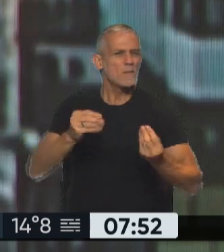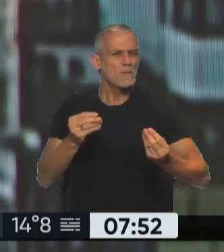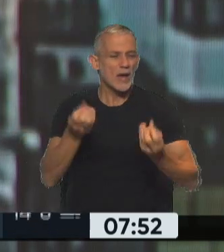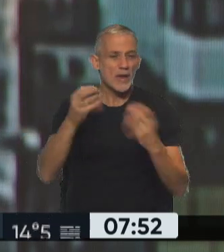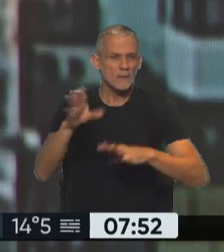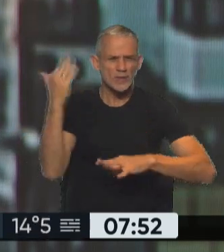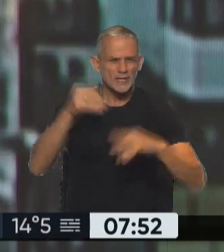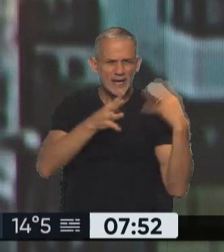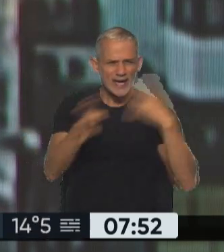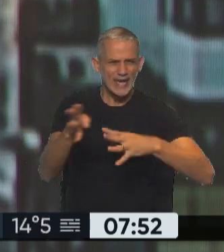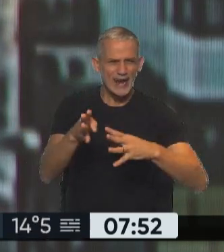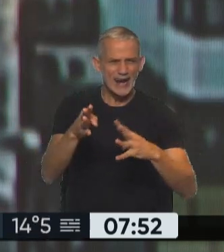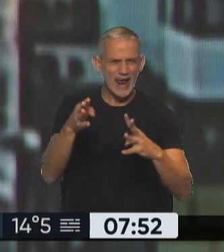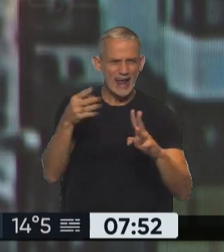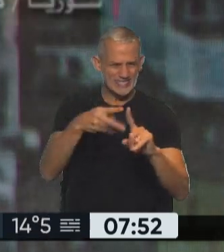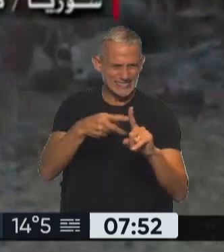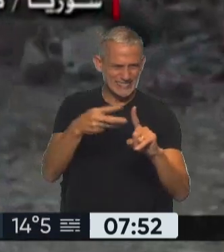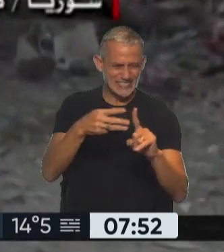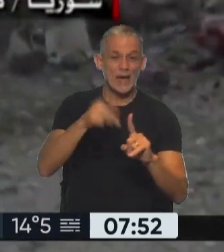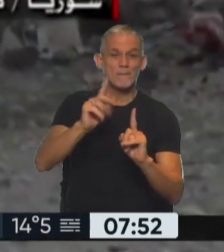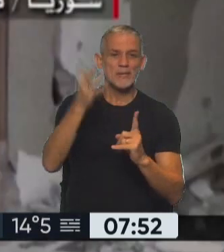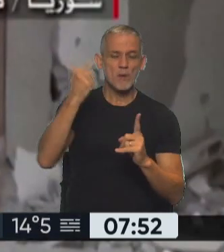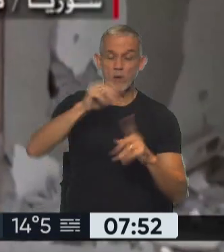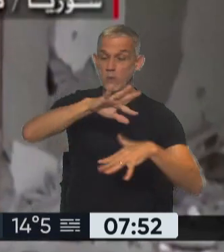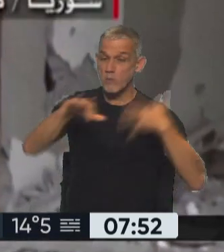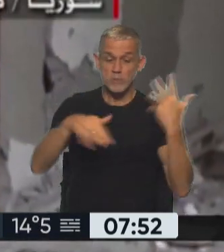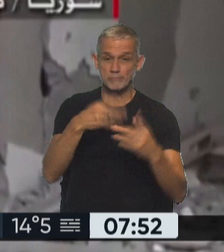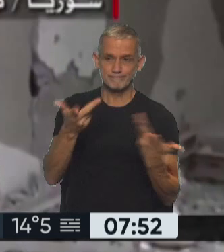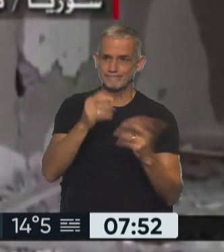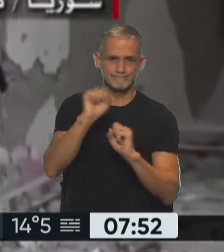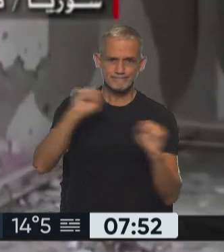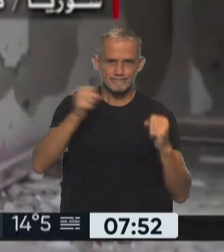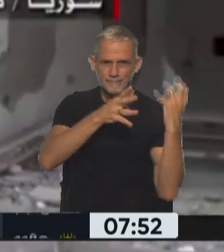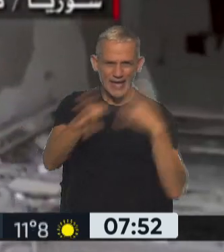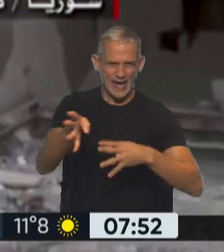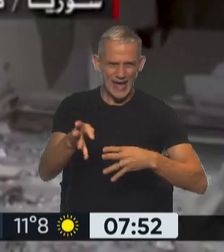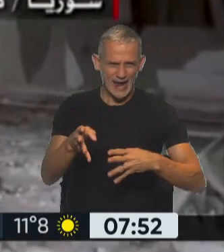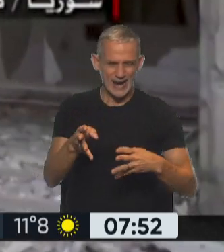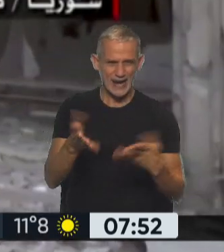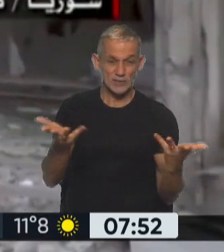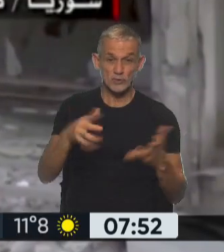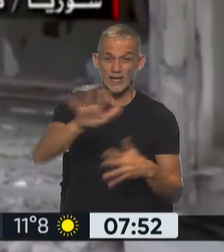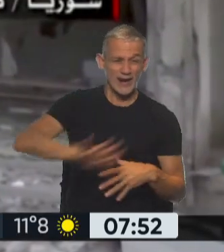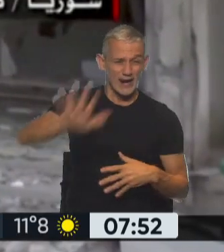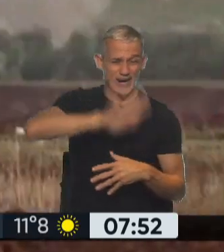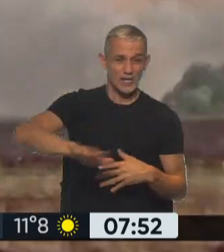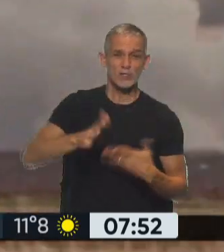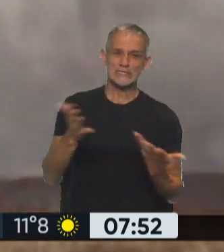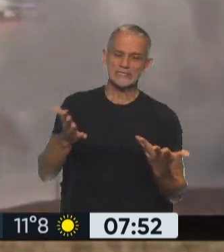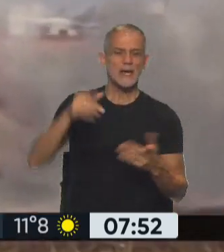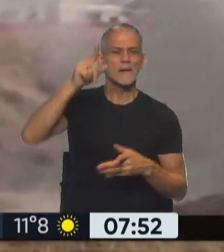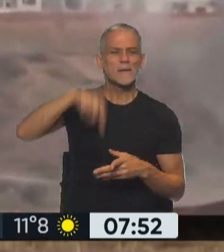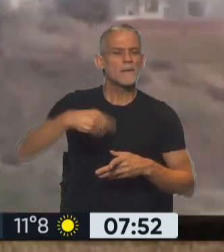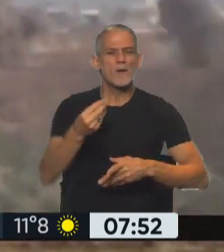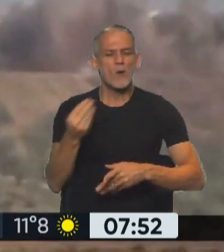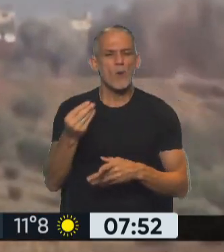aquella guerra en Siria que mantuvo en vilo a la población Y por supuesto también a la a la región en general producto